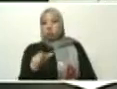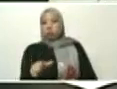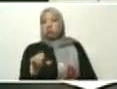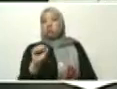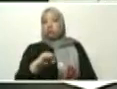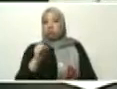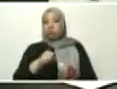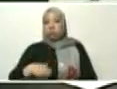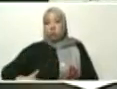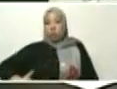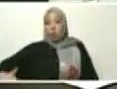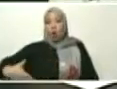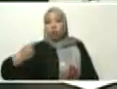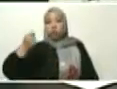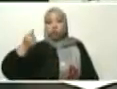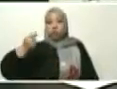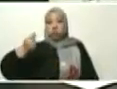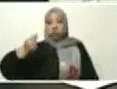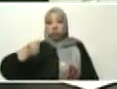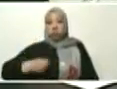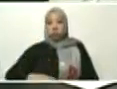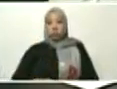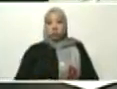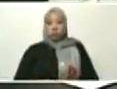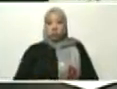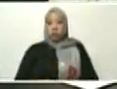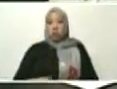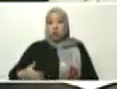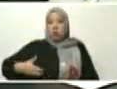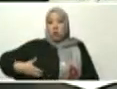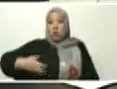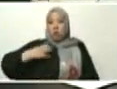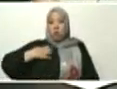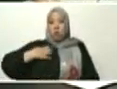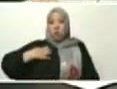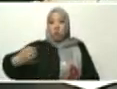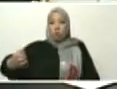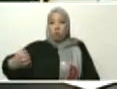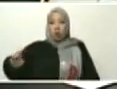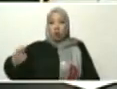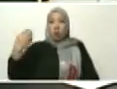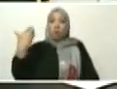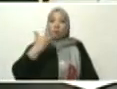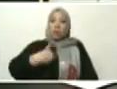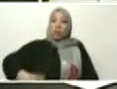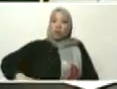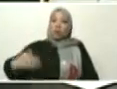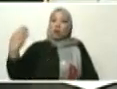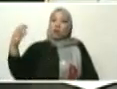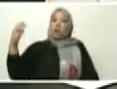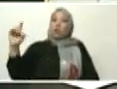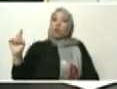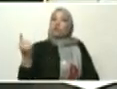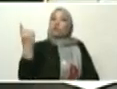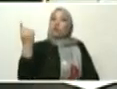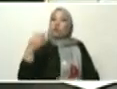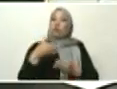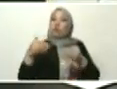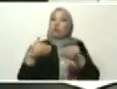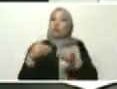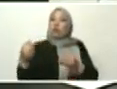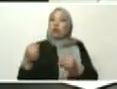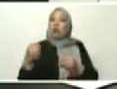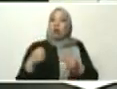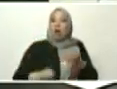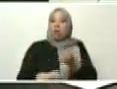personal. Y él le ha metido millones de dólares al gobierno de Colombia y ni un solo dólar a los migrantes